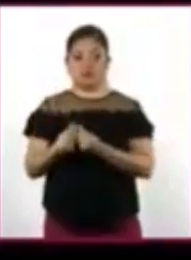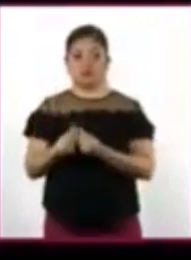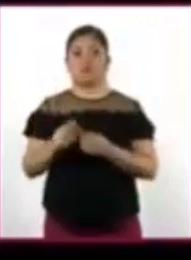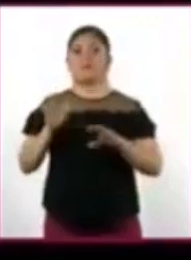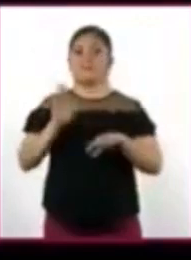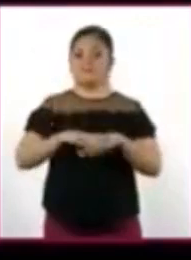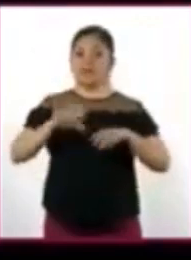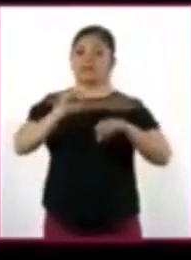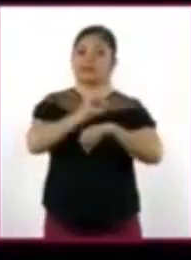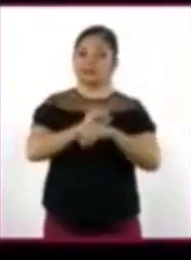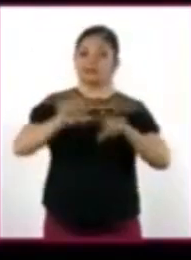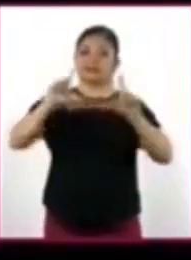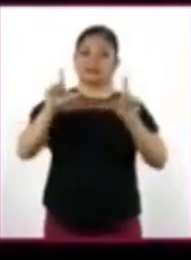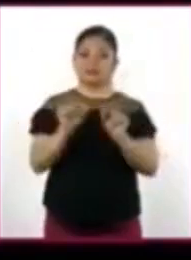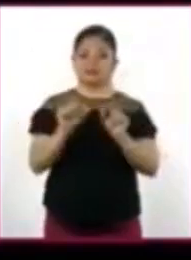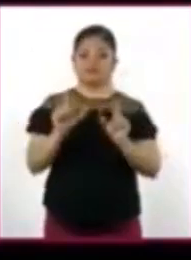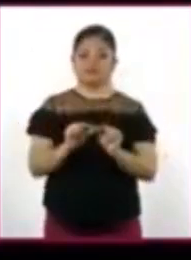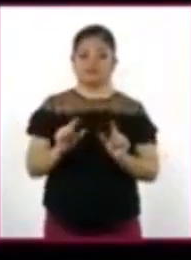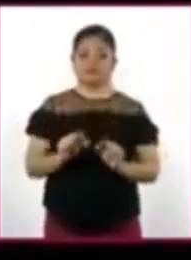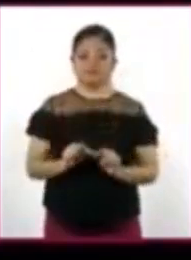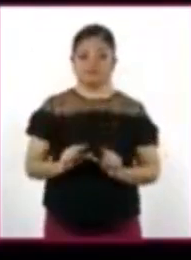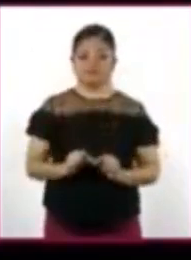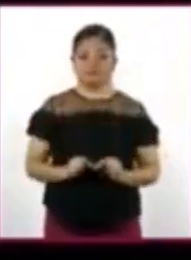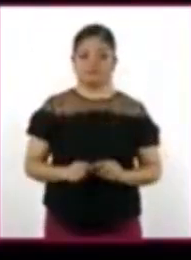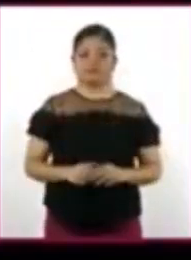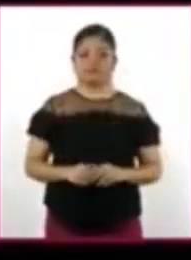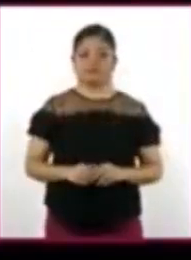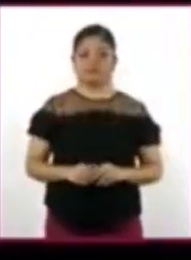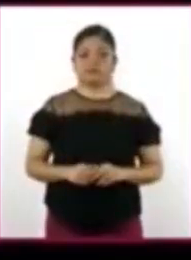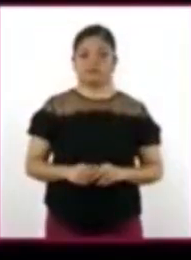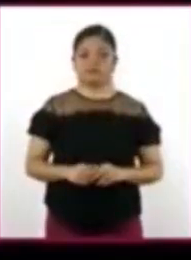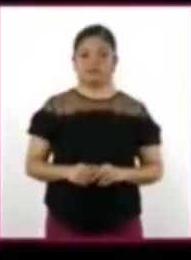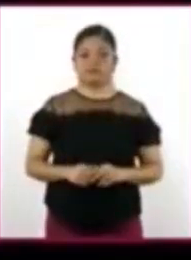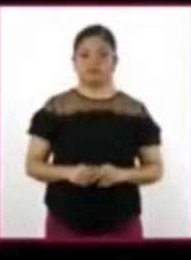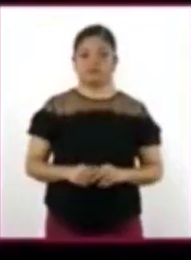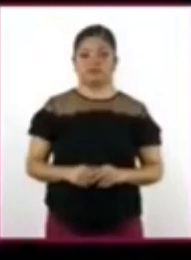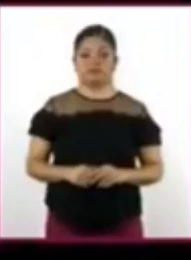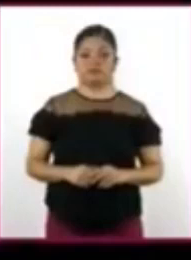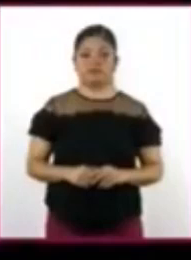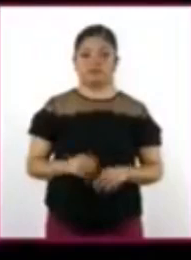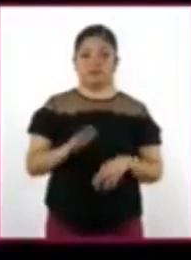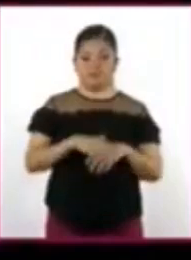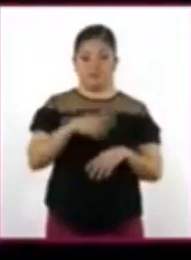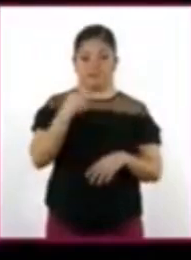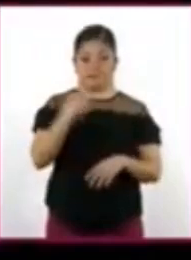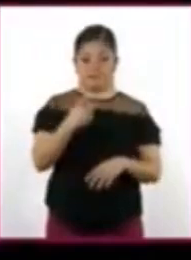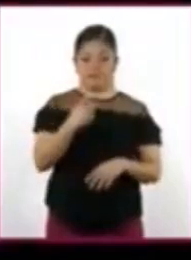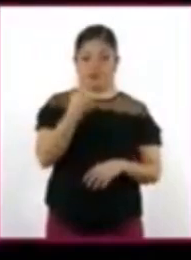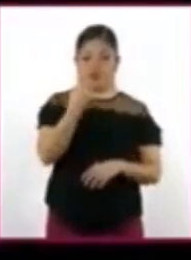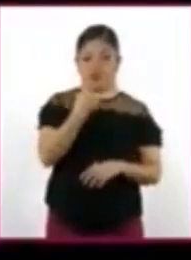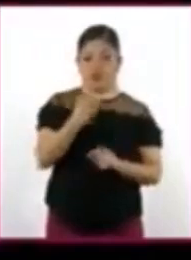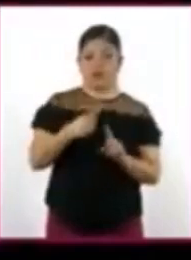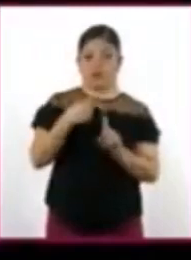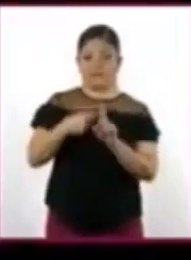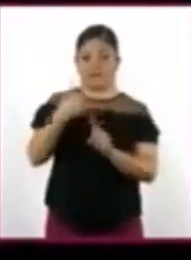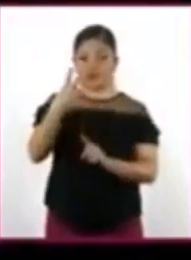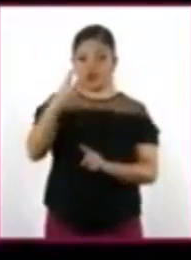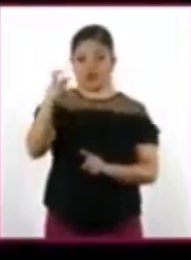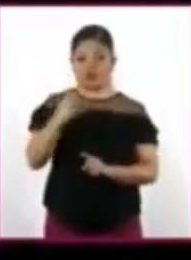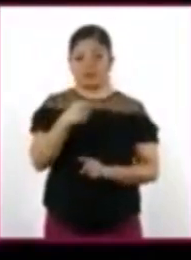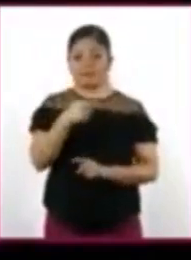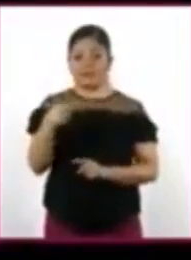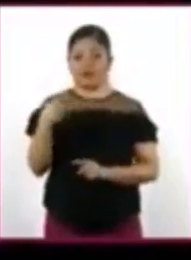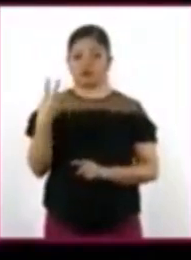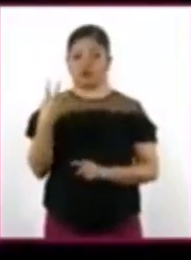más. El número de bloques, ¿cómo lo calculamos? Vamos a reducirlo. Entonces me queda 1 más 4x